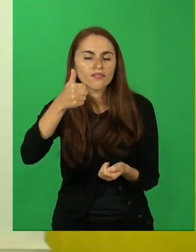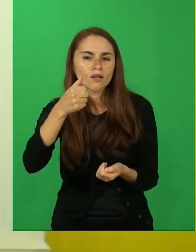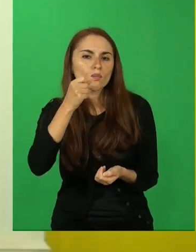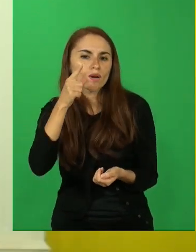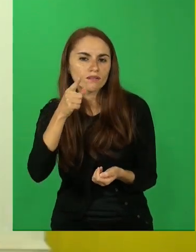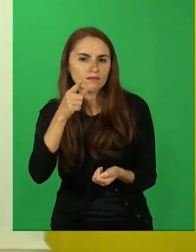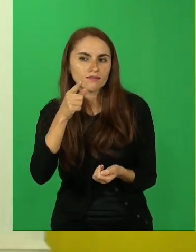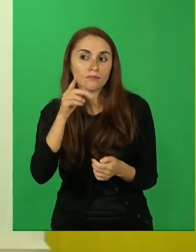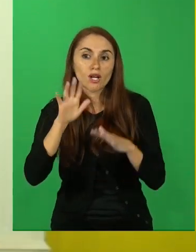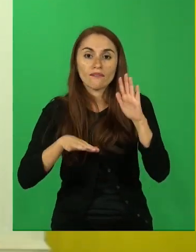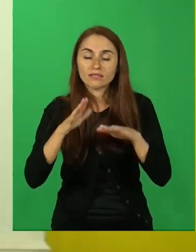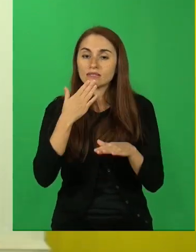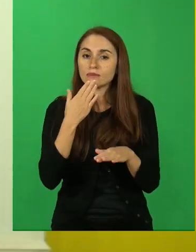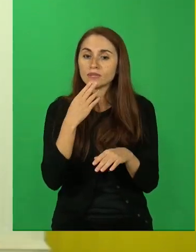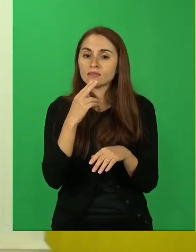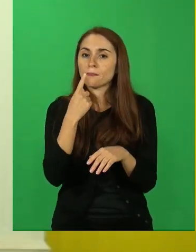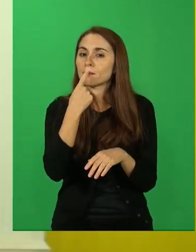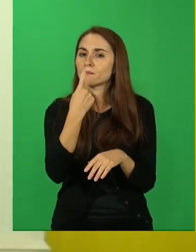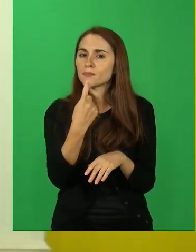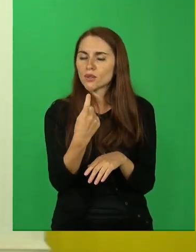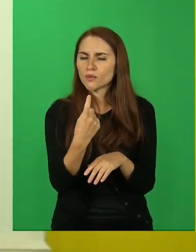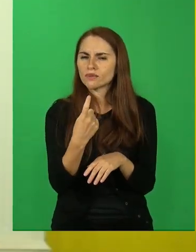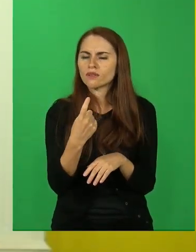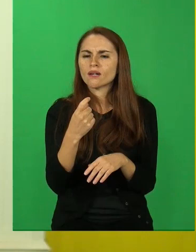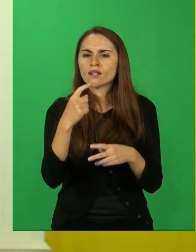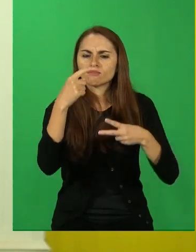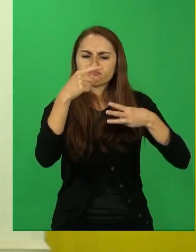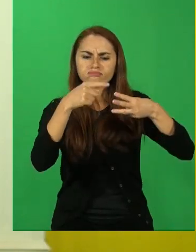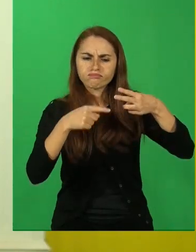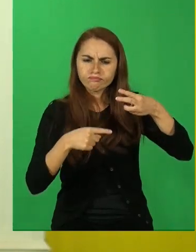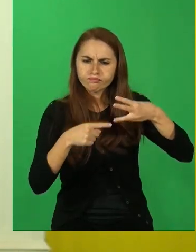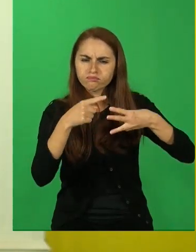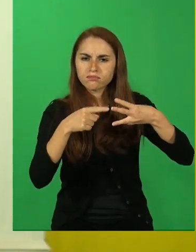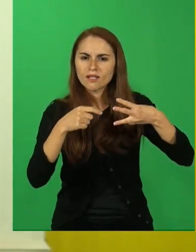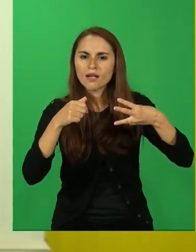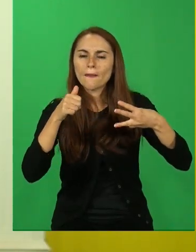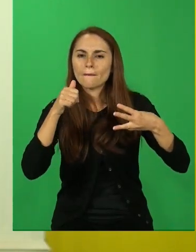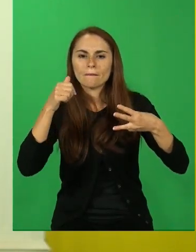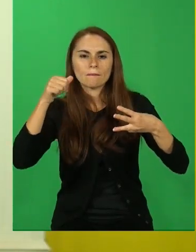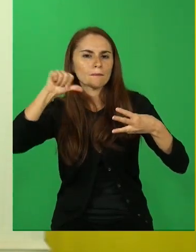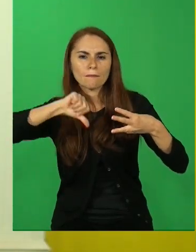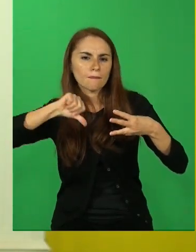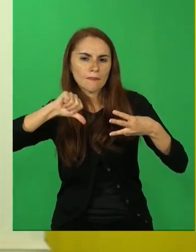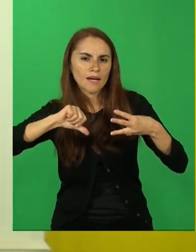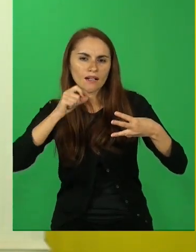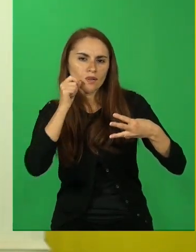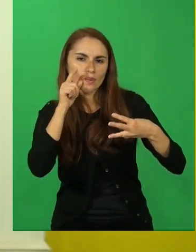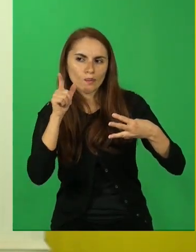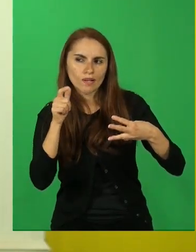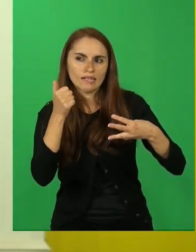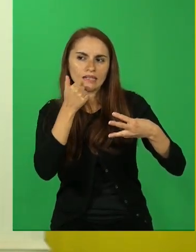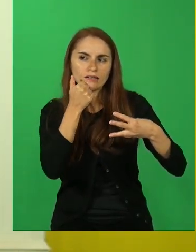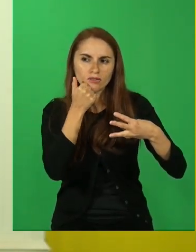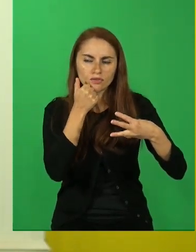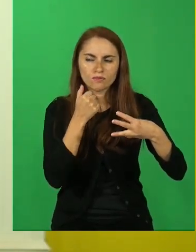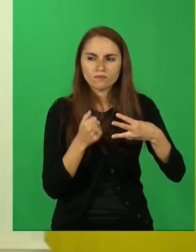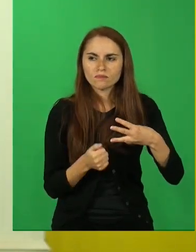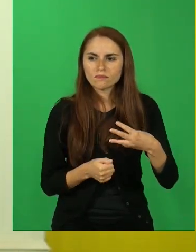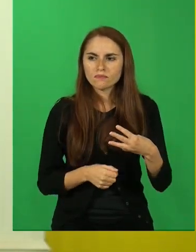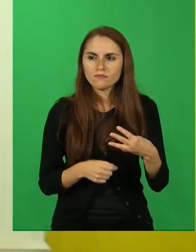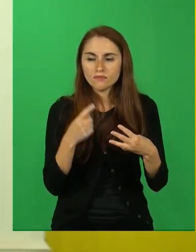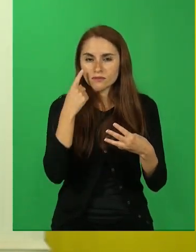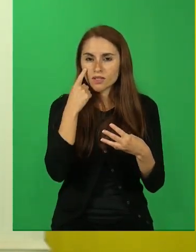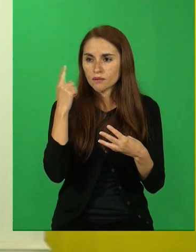los profesores preguntamos, ¿cuál de las alternativas es la incorrecta? Fíjate bien, tenemos